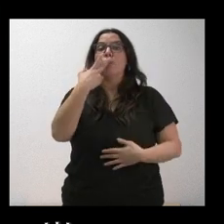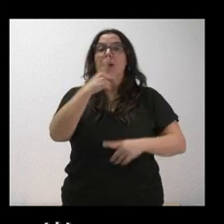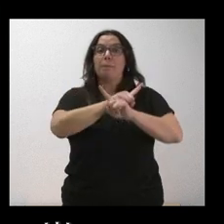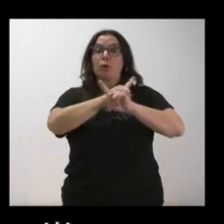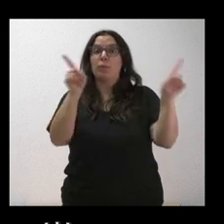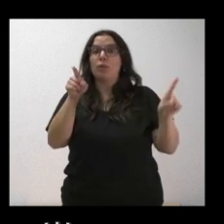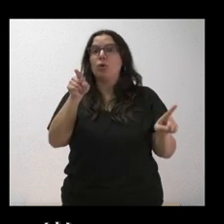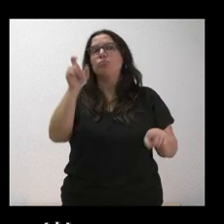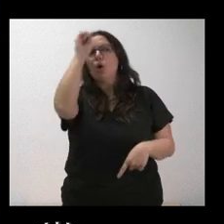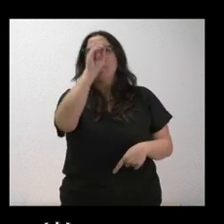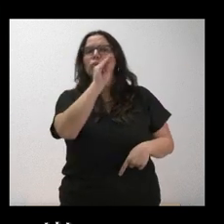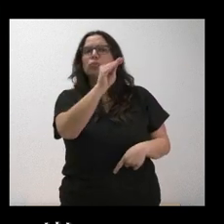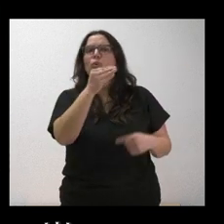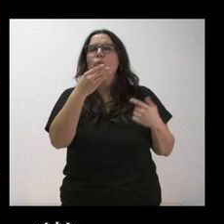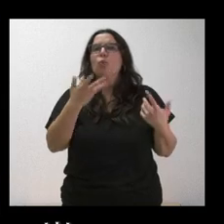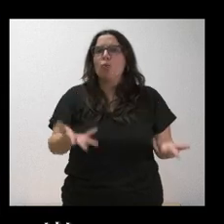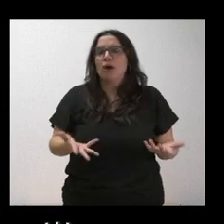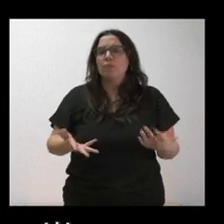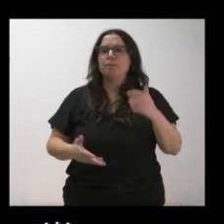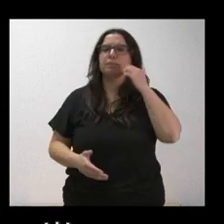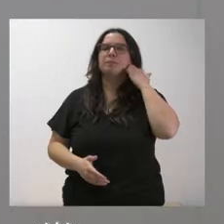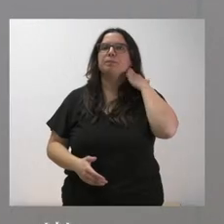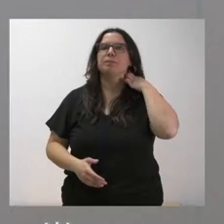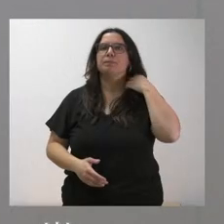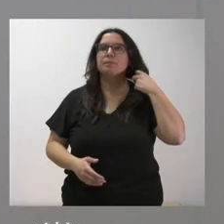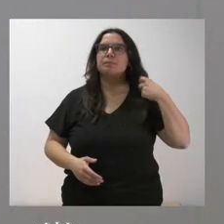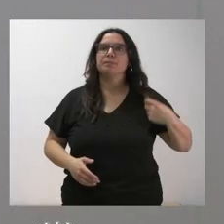qué le parece esta medida a la junta de Castilla León